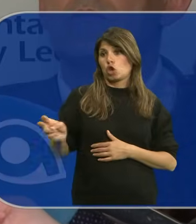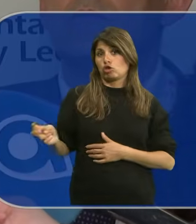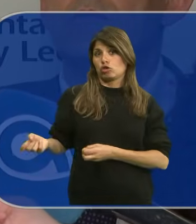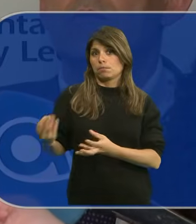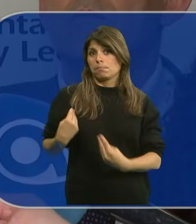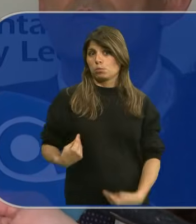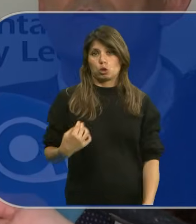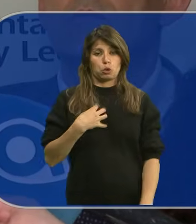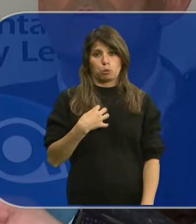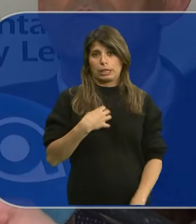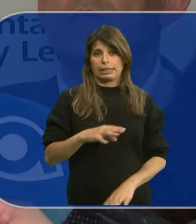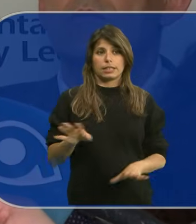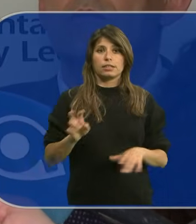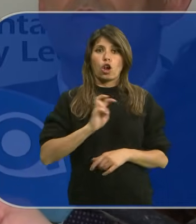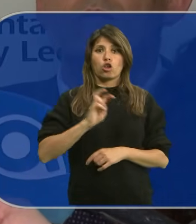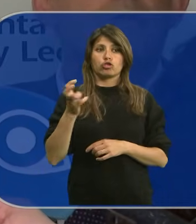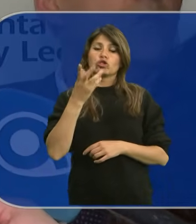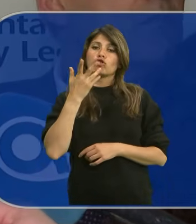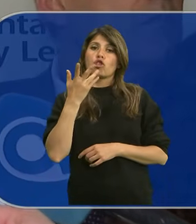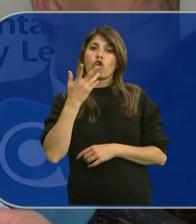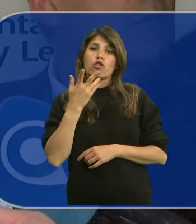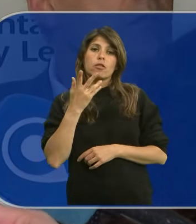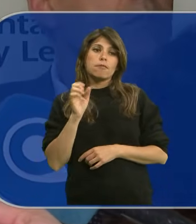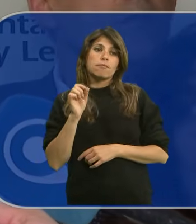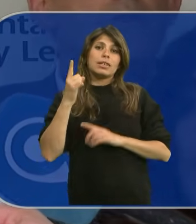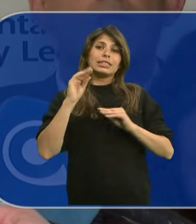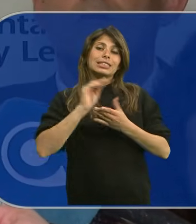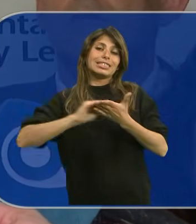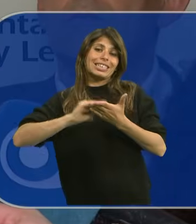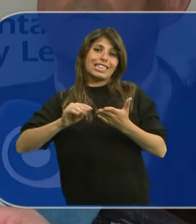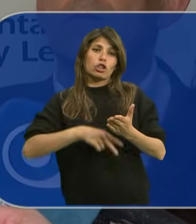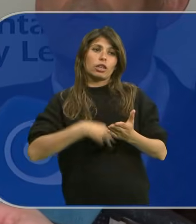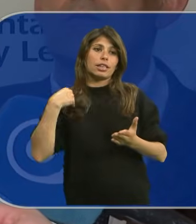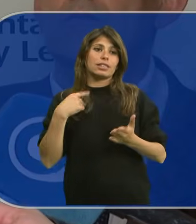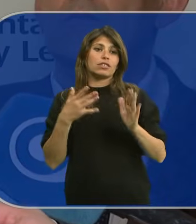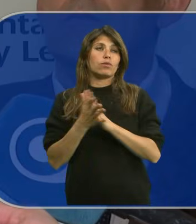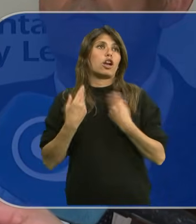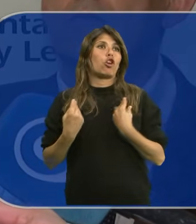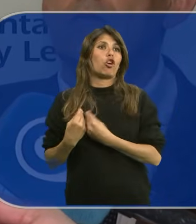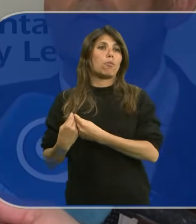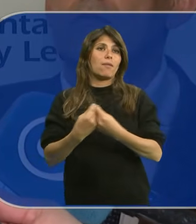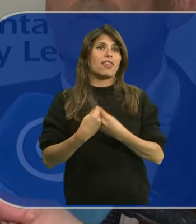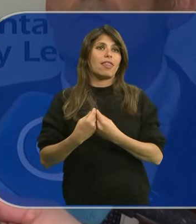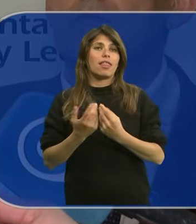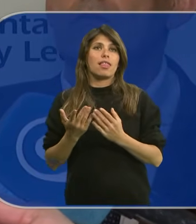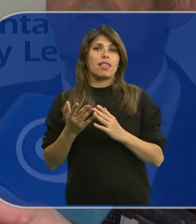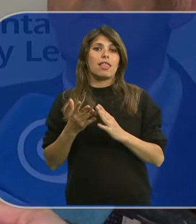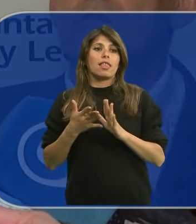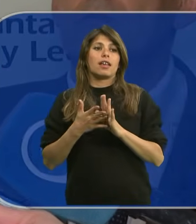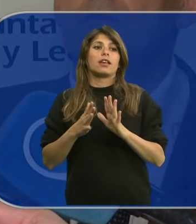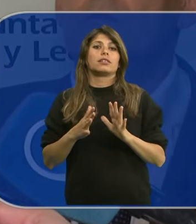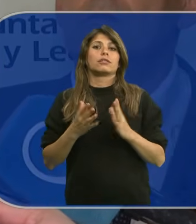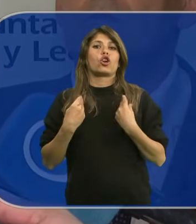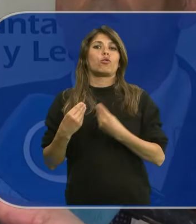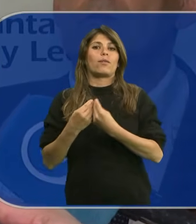eso. Otros, lo más que conocen del secretario general es su connivencia, sí, pero su connivencia con